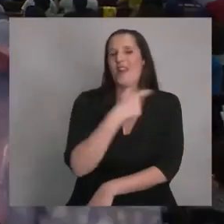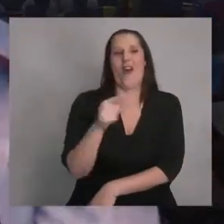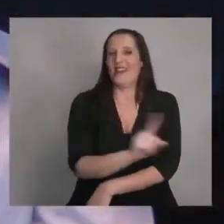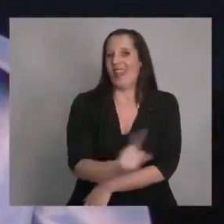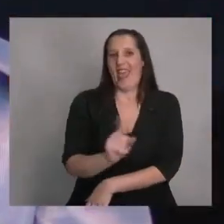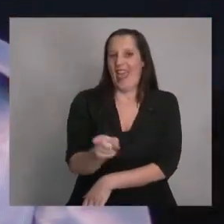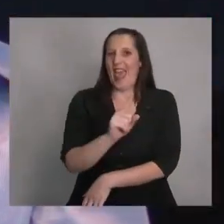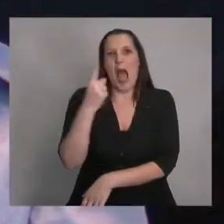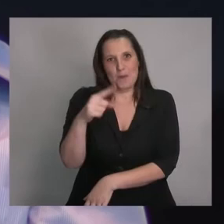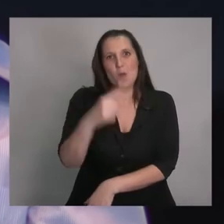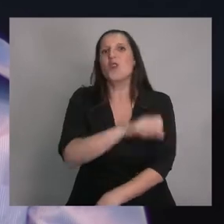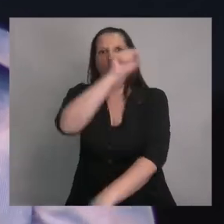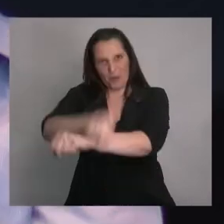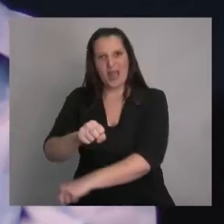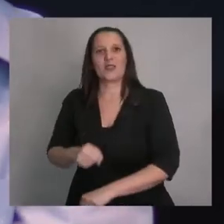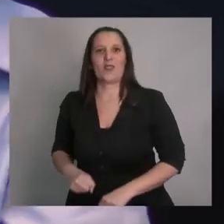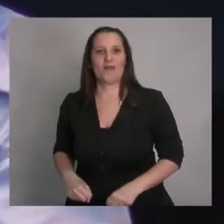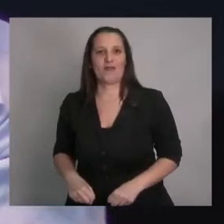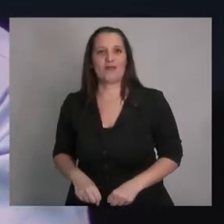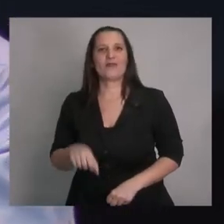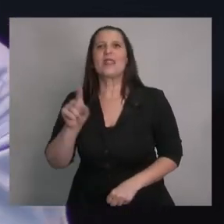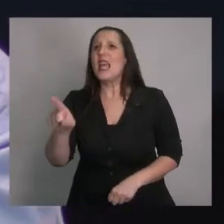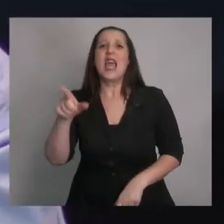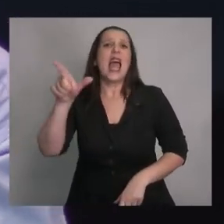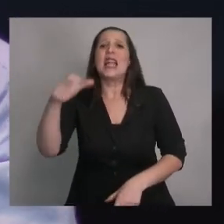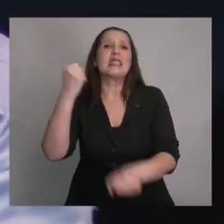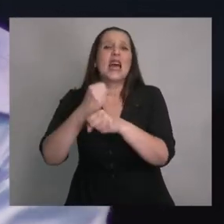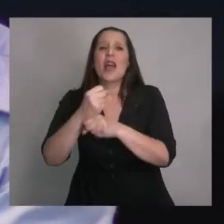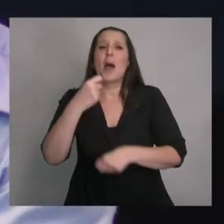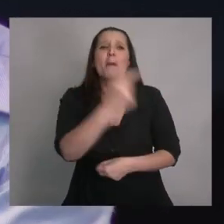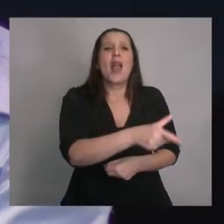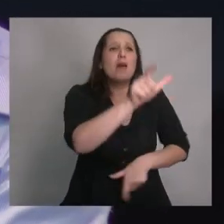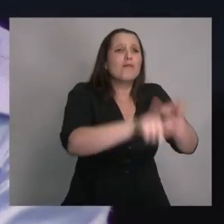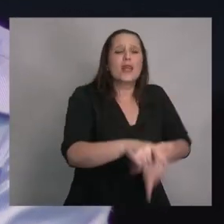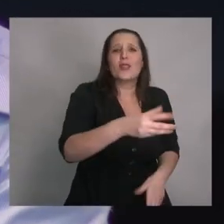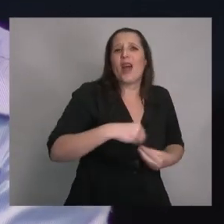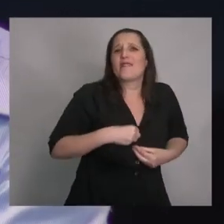dignidad para recuperen el sentido de vida